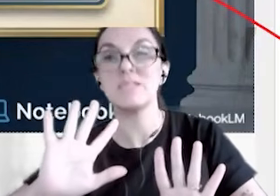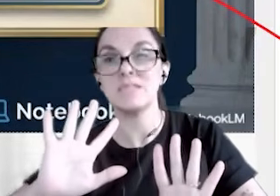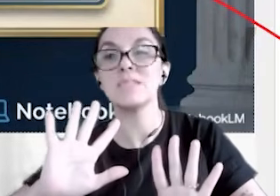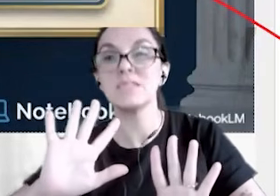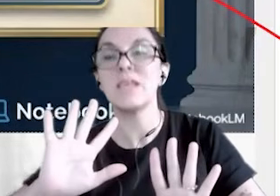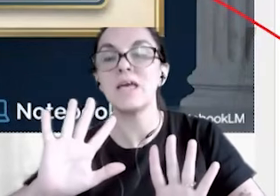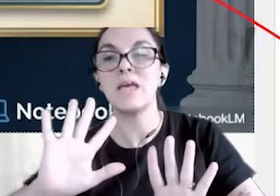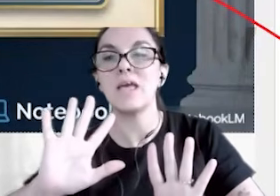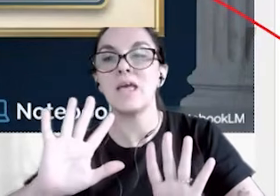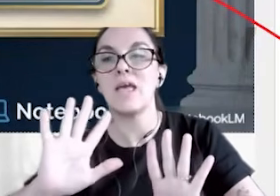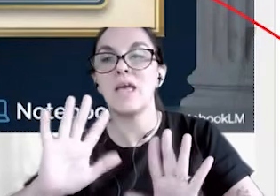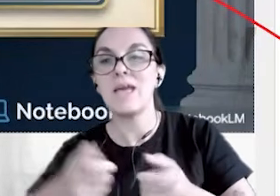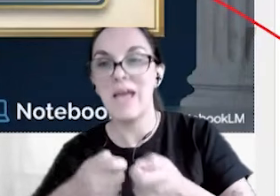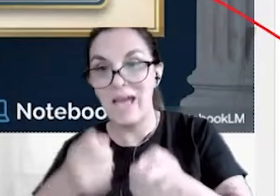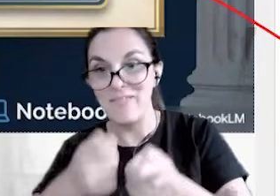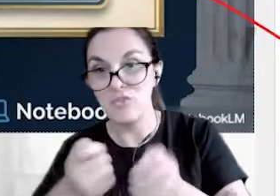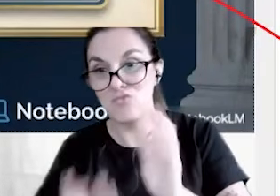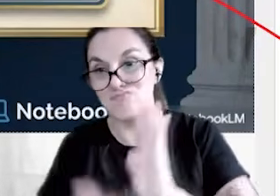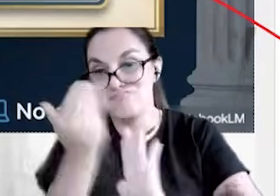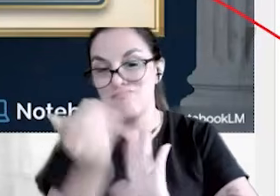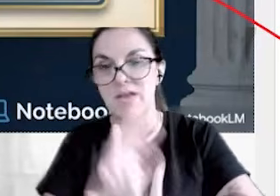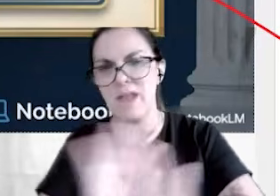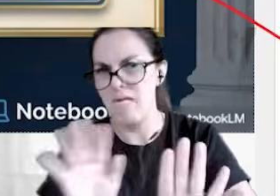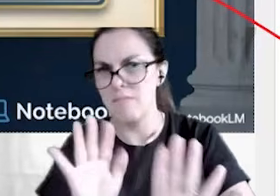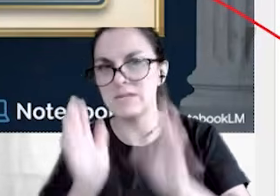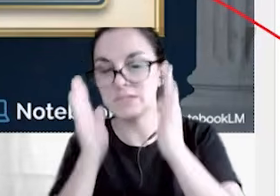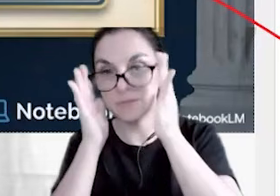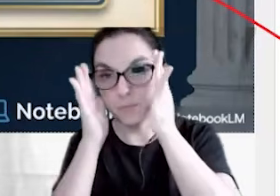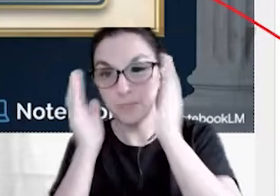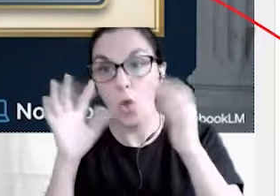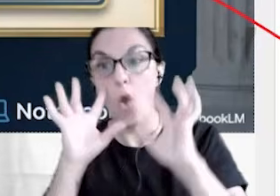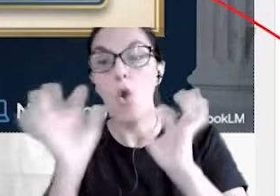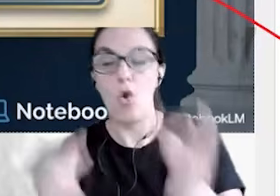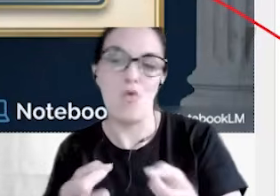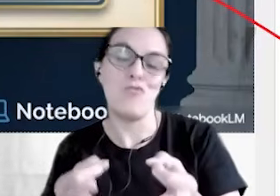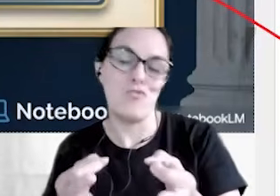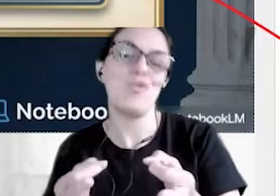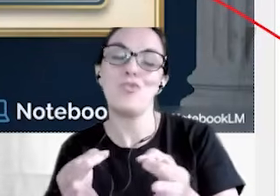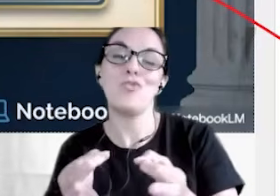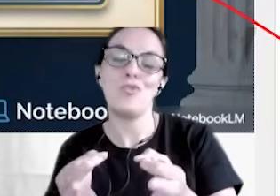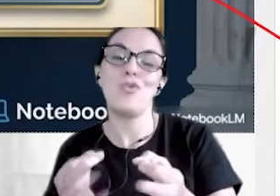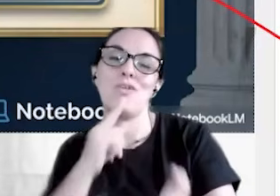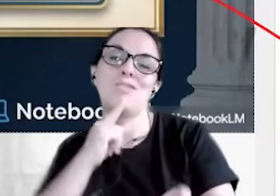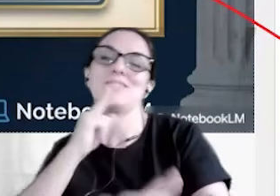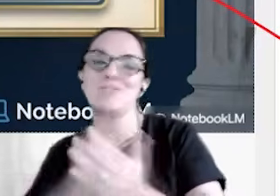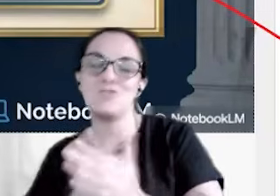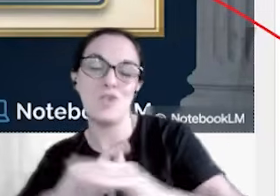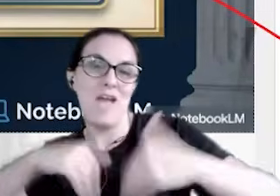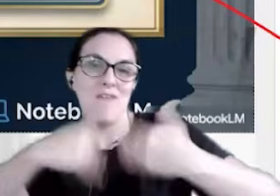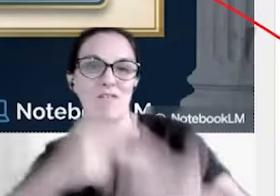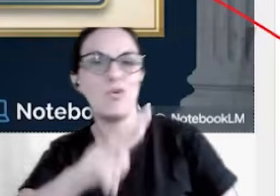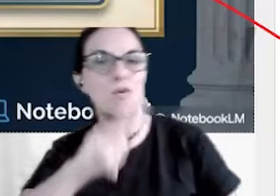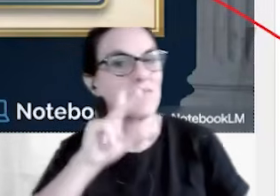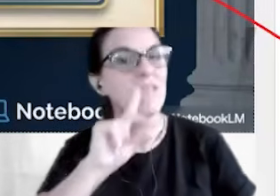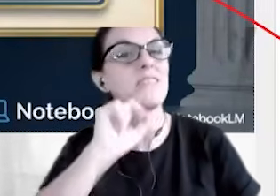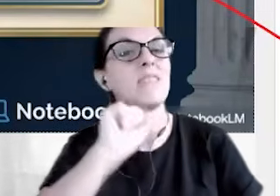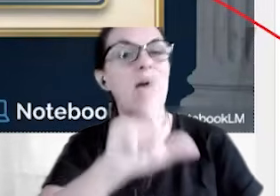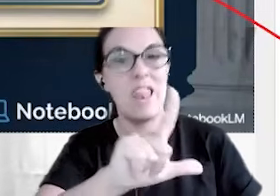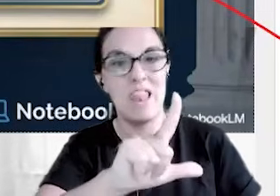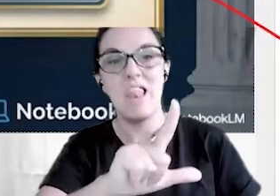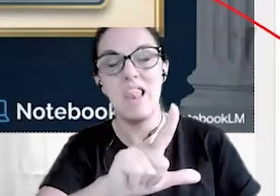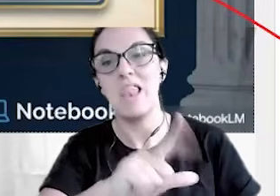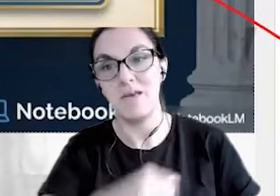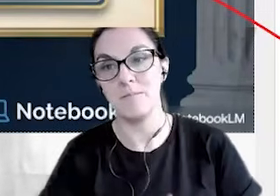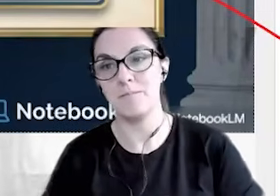incremento de los montos. Entonces, obviamente falló a favor del señor Vidal, de ahí que tenemos el fallo de Corte